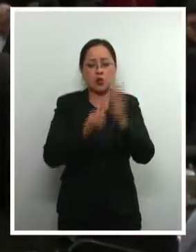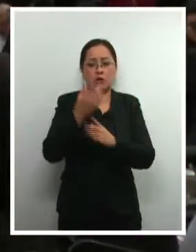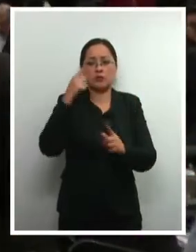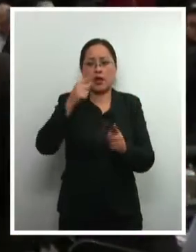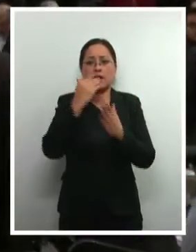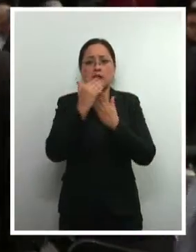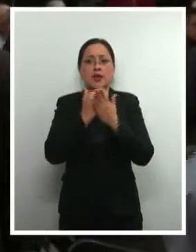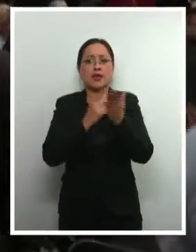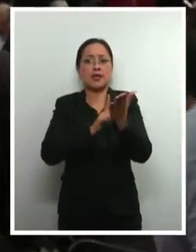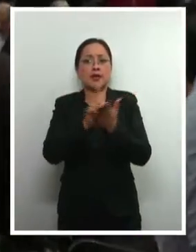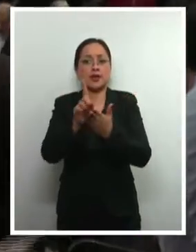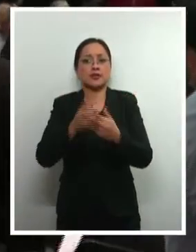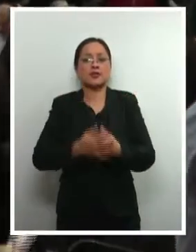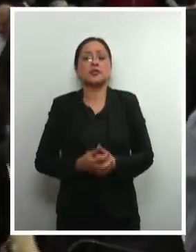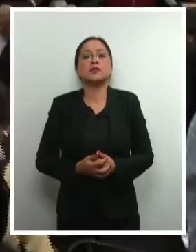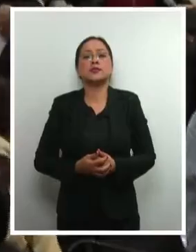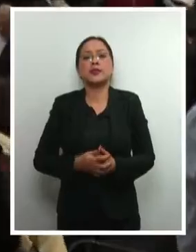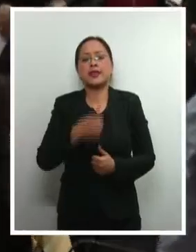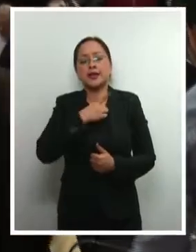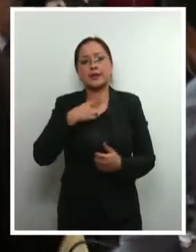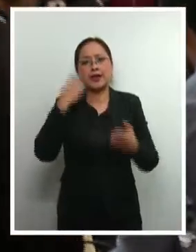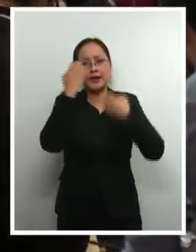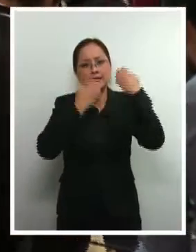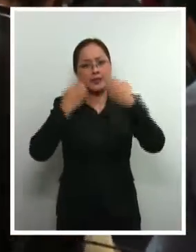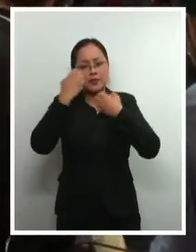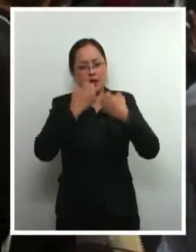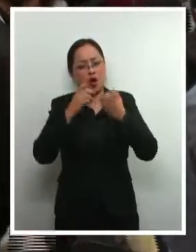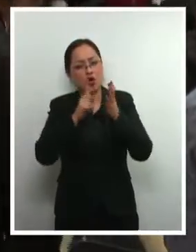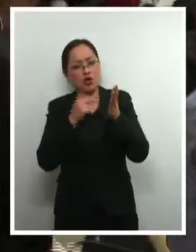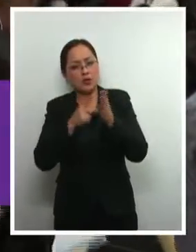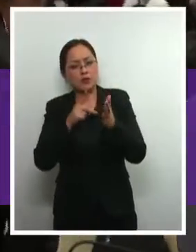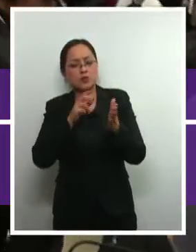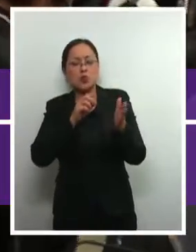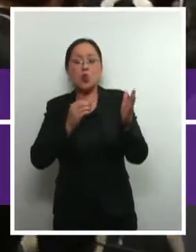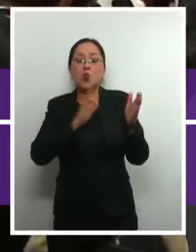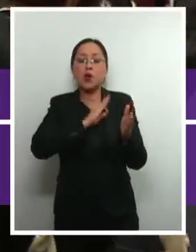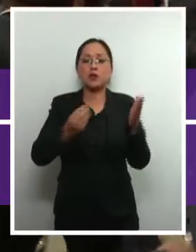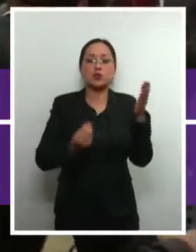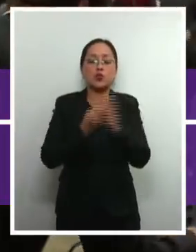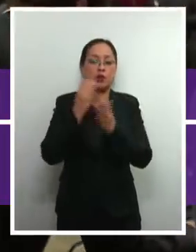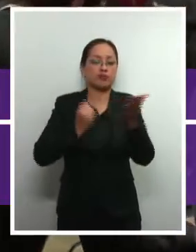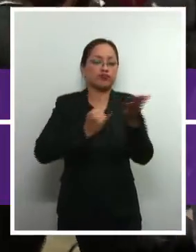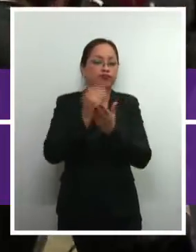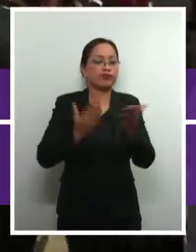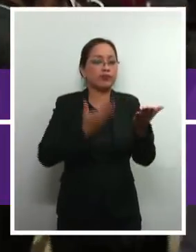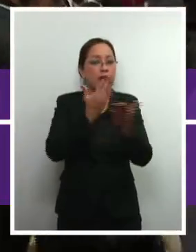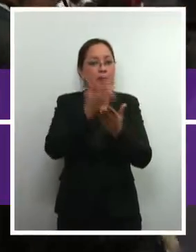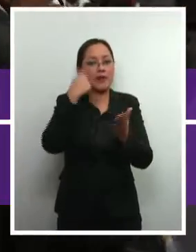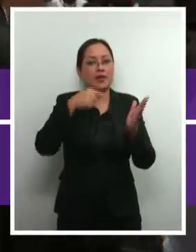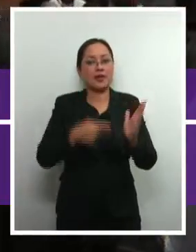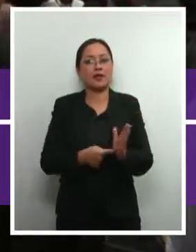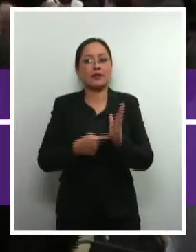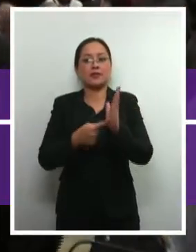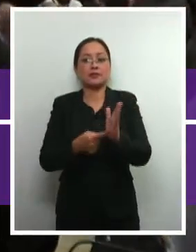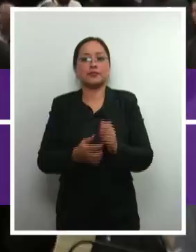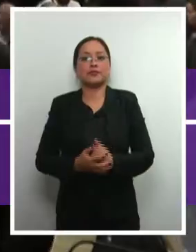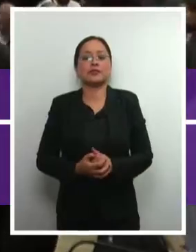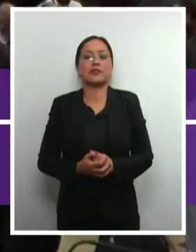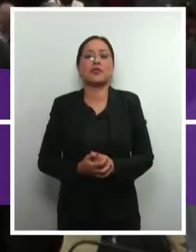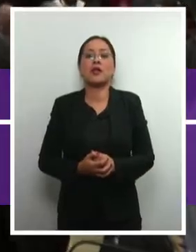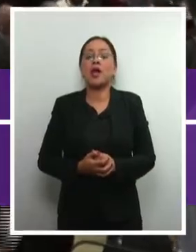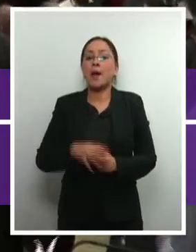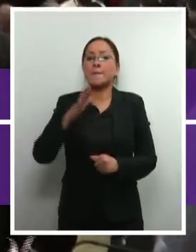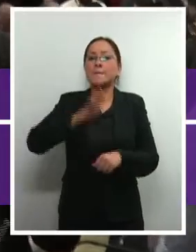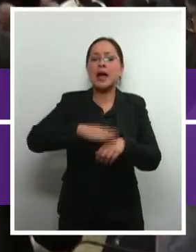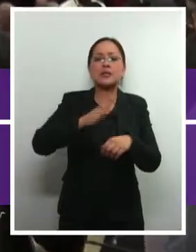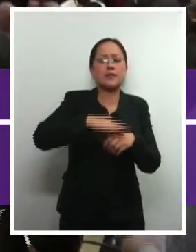Carta de Derechos, se analizara nuevamente y se emitiera un dictamen para que éste tuviera el mayor